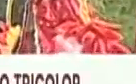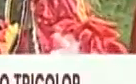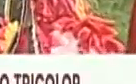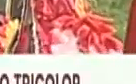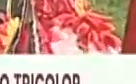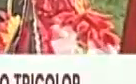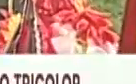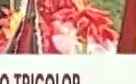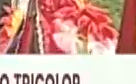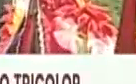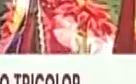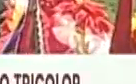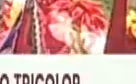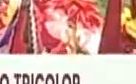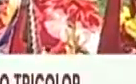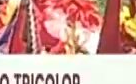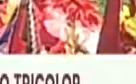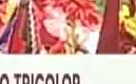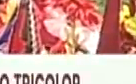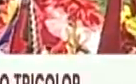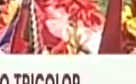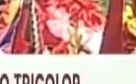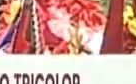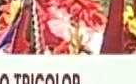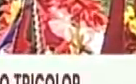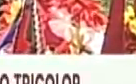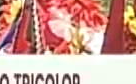con madera siempre canta,